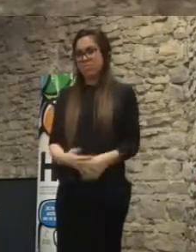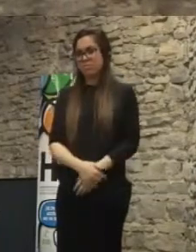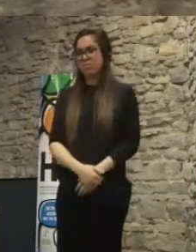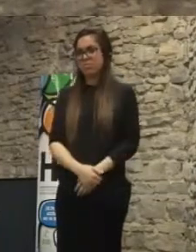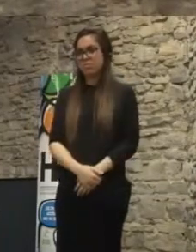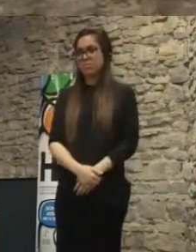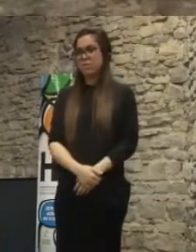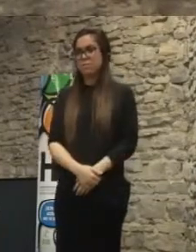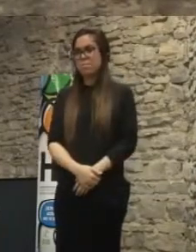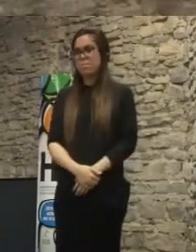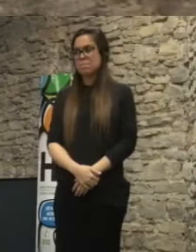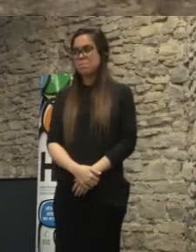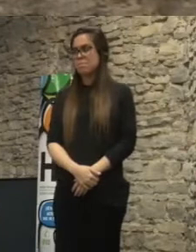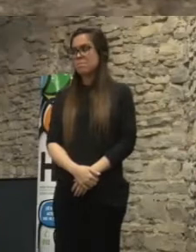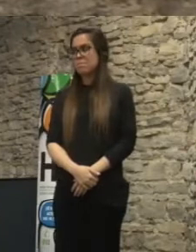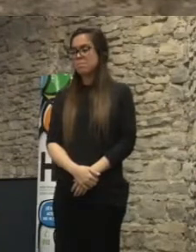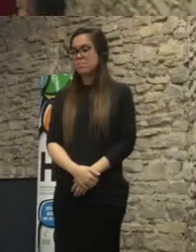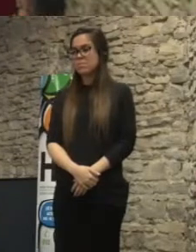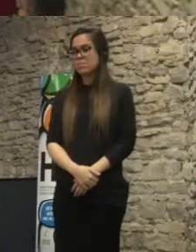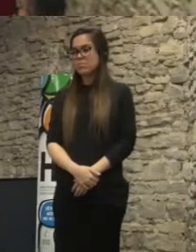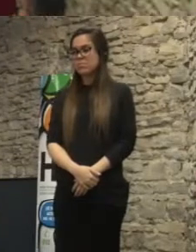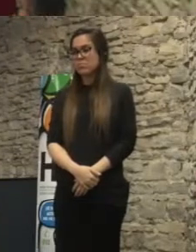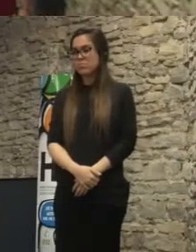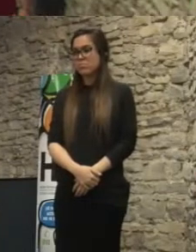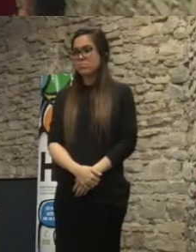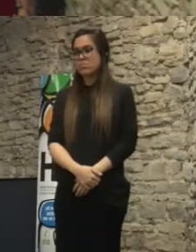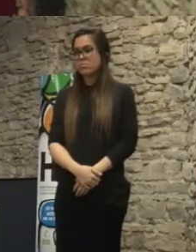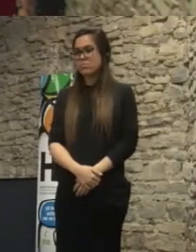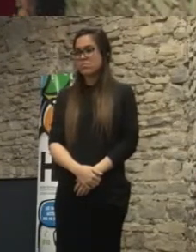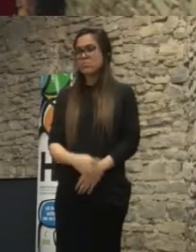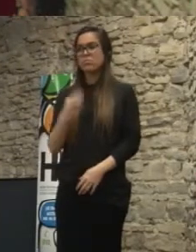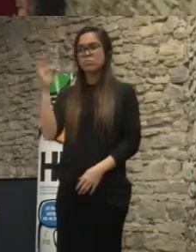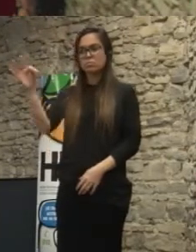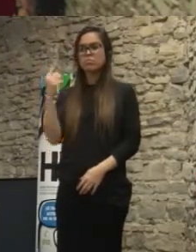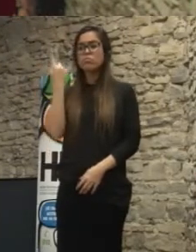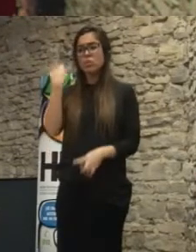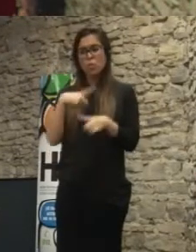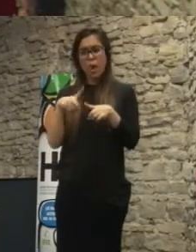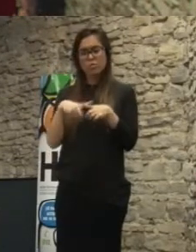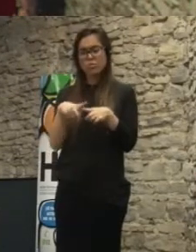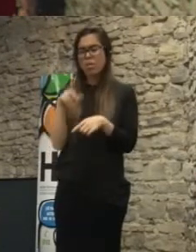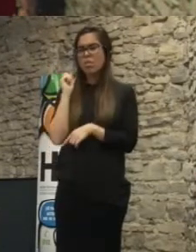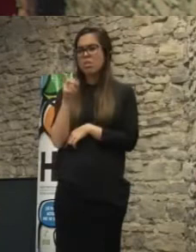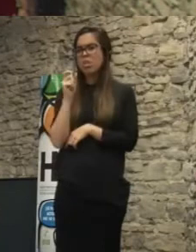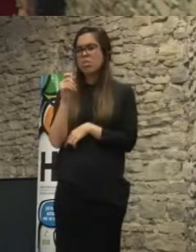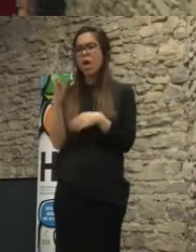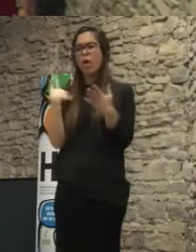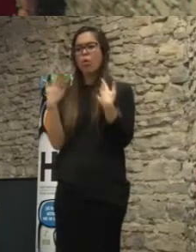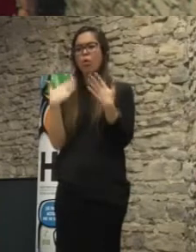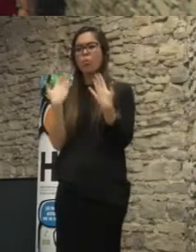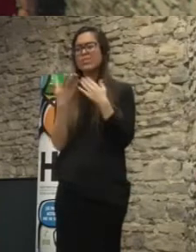A ver. Yo, bueno, hay una cosa que muchas veces en conversaciones que tenemos